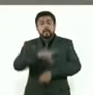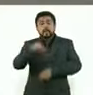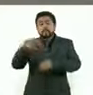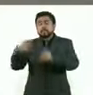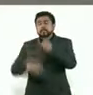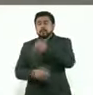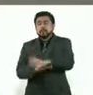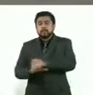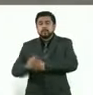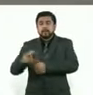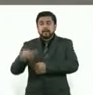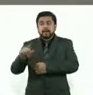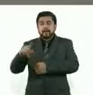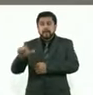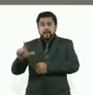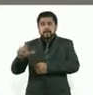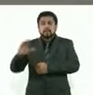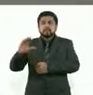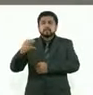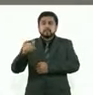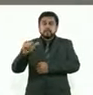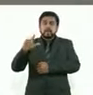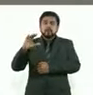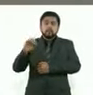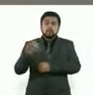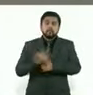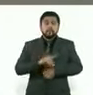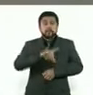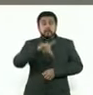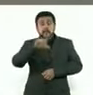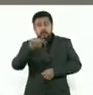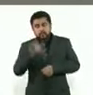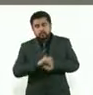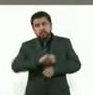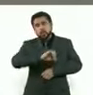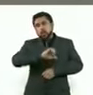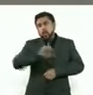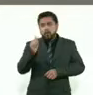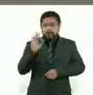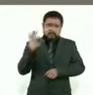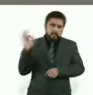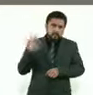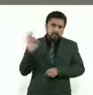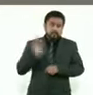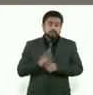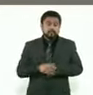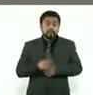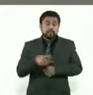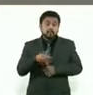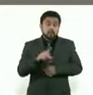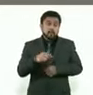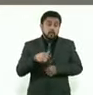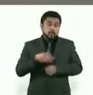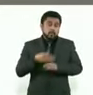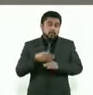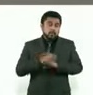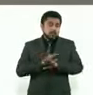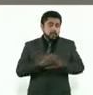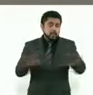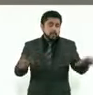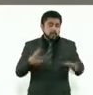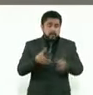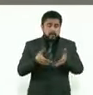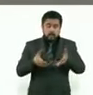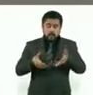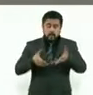cerramos, estaremos avanzando en otras avenidas. Entonces, es el cierre de esta jornada de Ignacio Zaragoza,